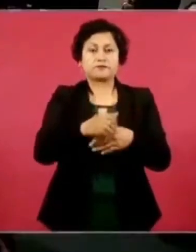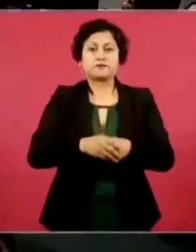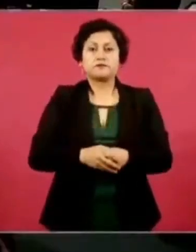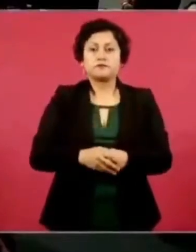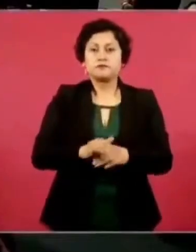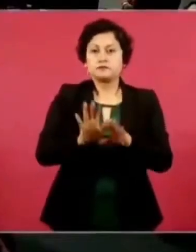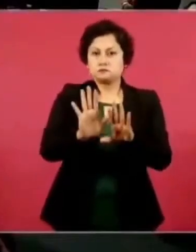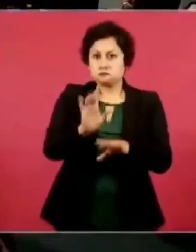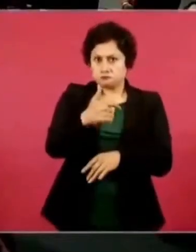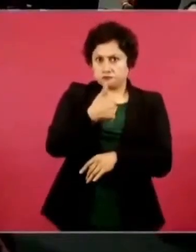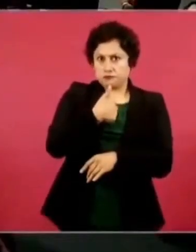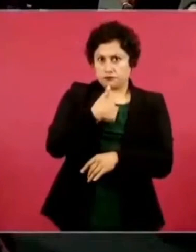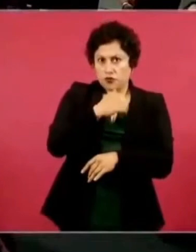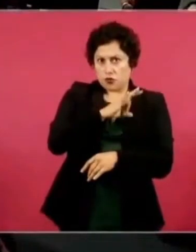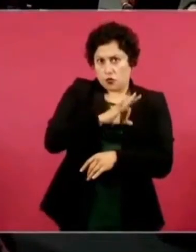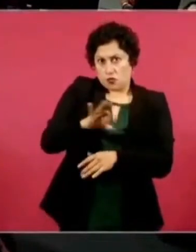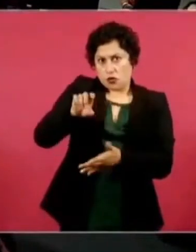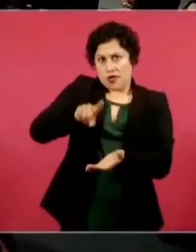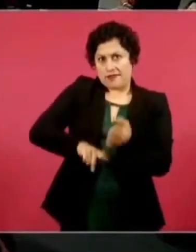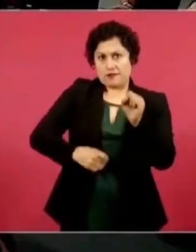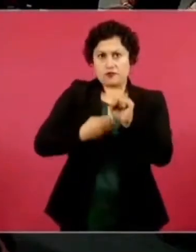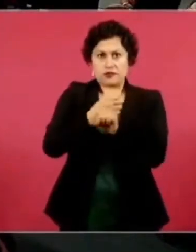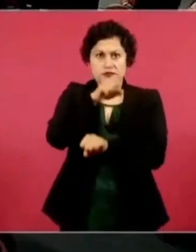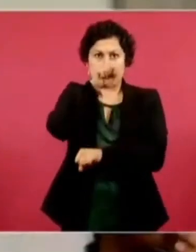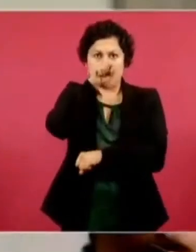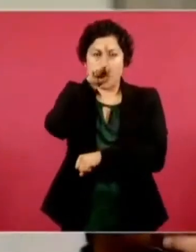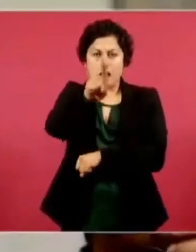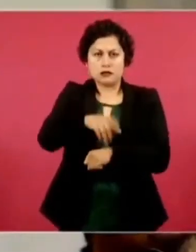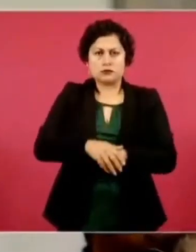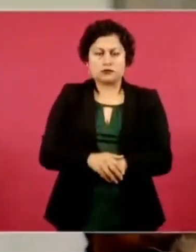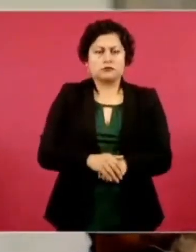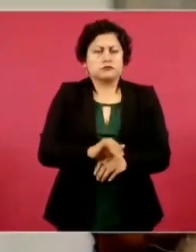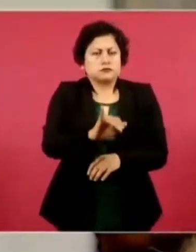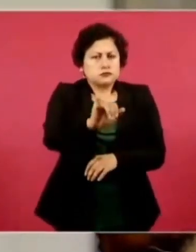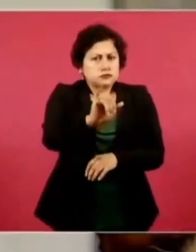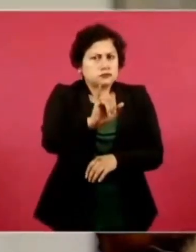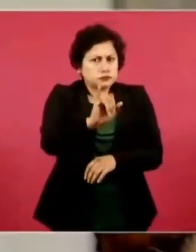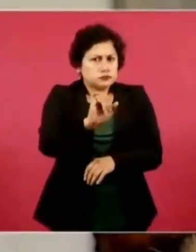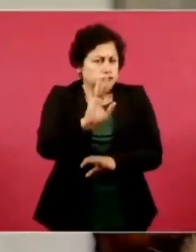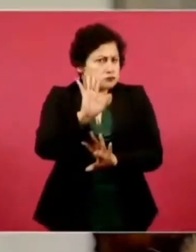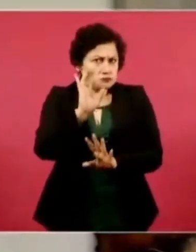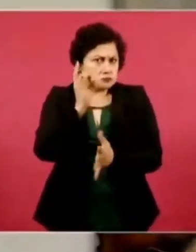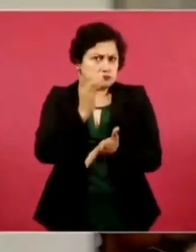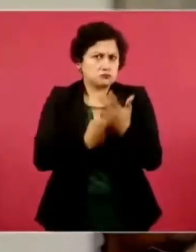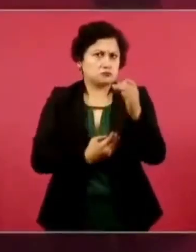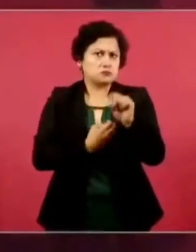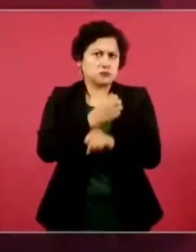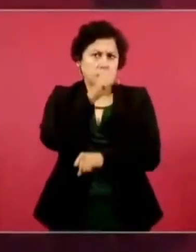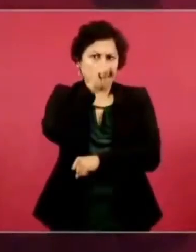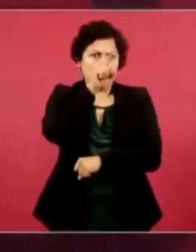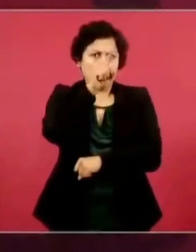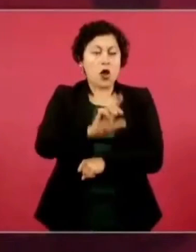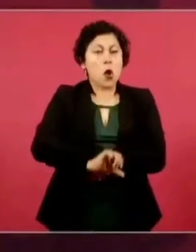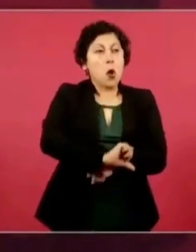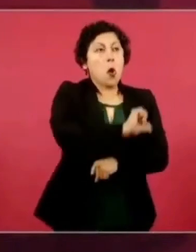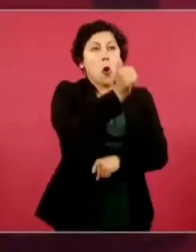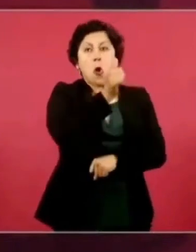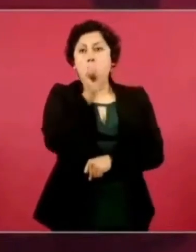Yo puedo ayudar con el estado de Jalisco. Nada más Jalisco. Con y eso, en ¿verdad? todos los casos siempre hay